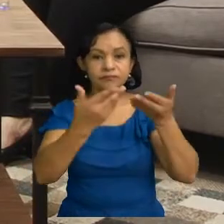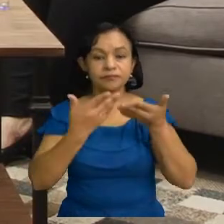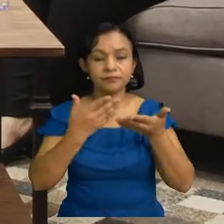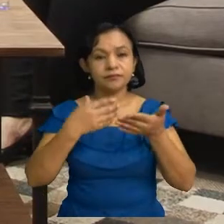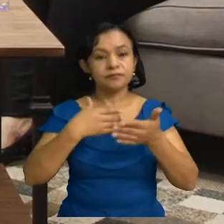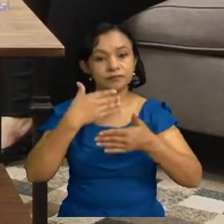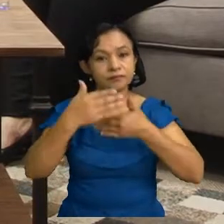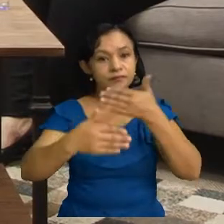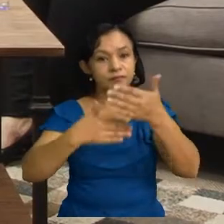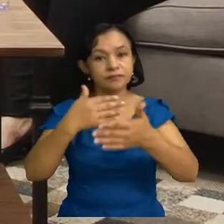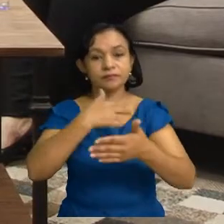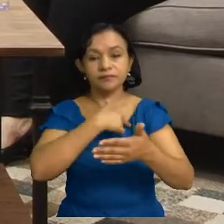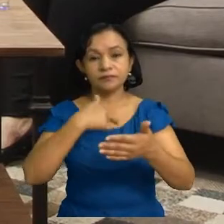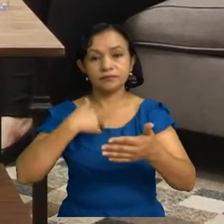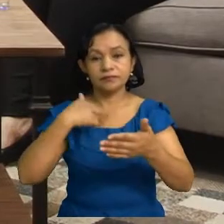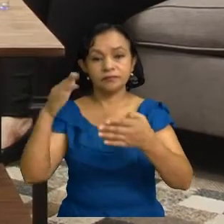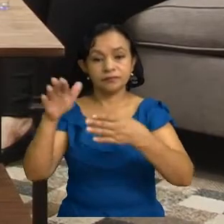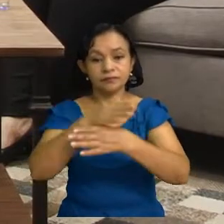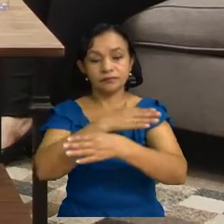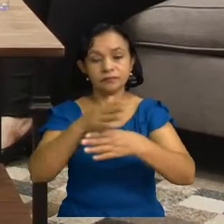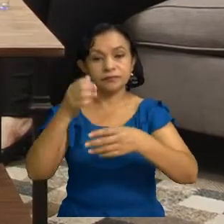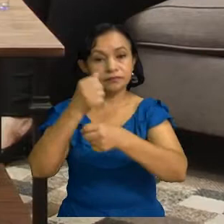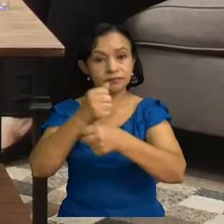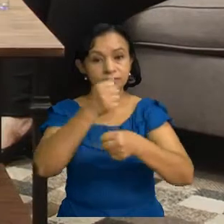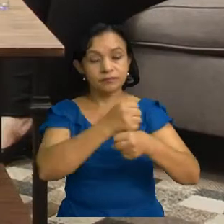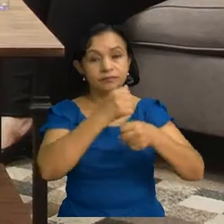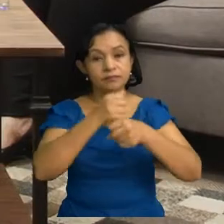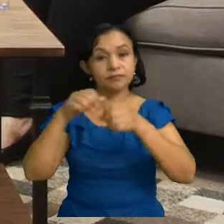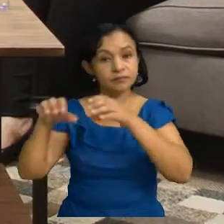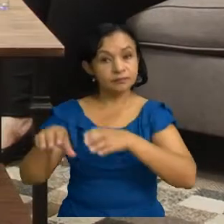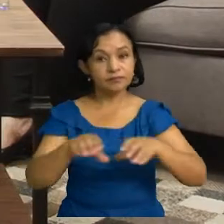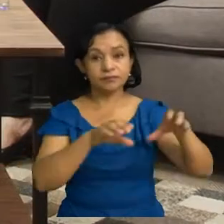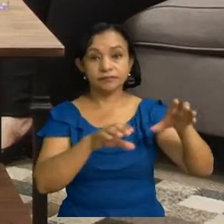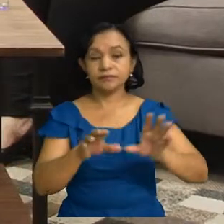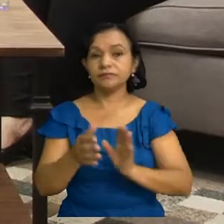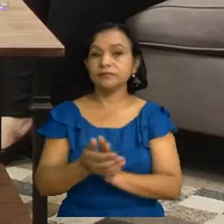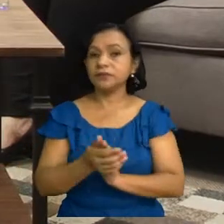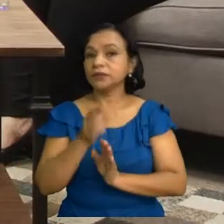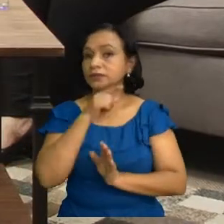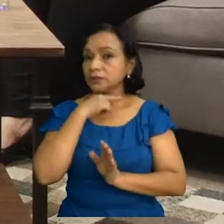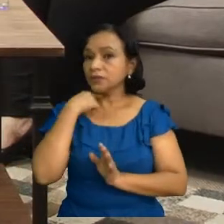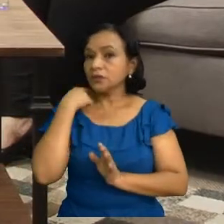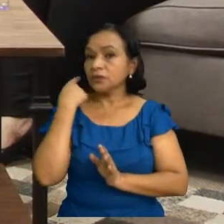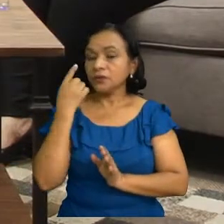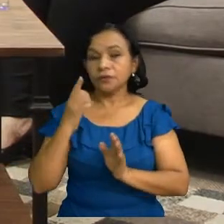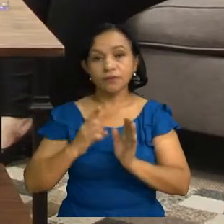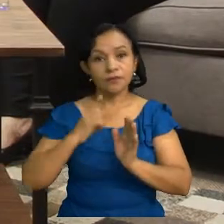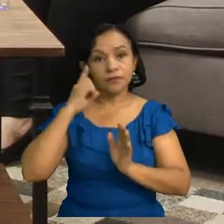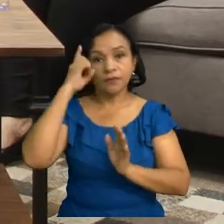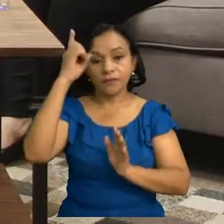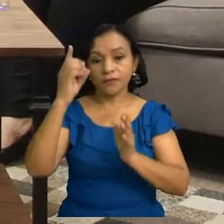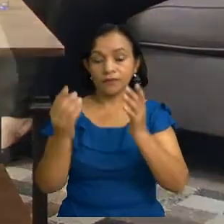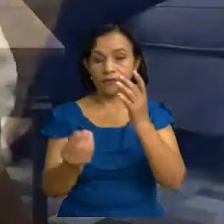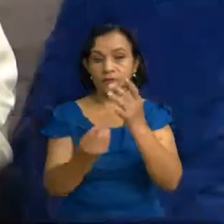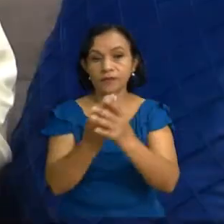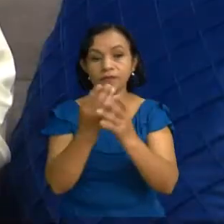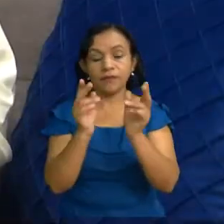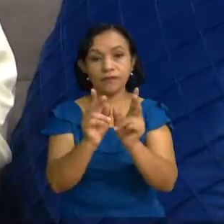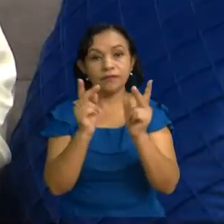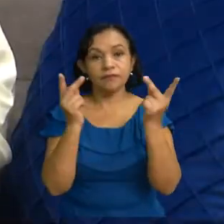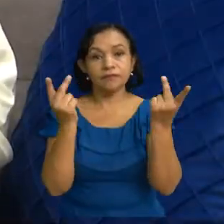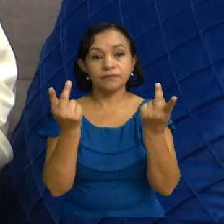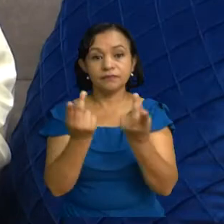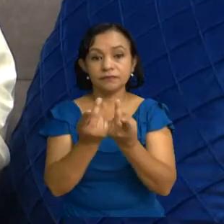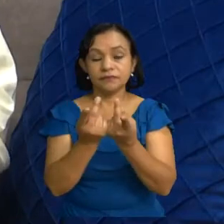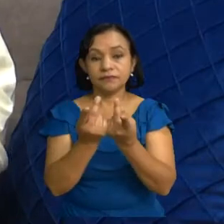implementando las estrategias inclusive ir ajustando la claro que si un proceso de integración al desarrollo pero la inclusión de nuestro pueblo en